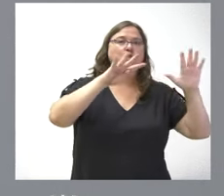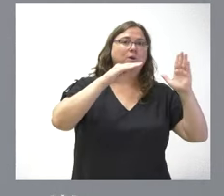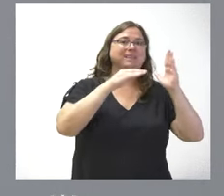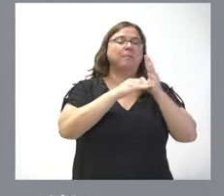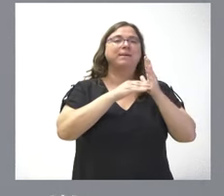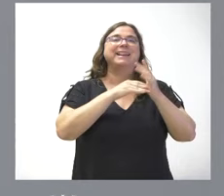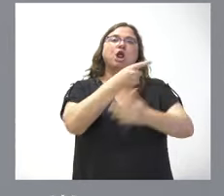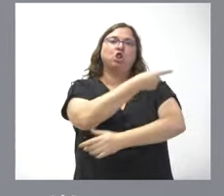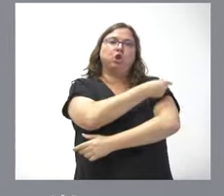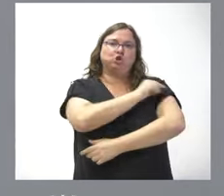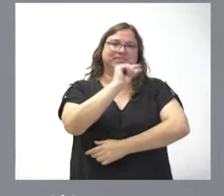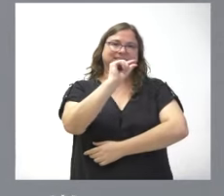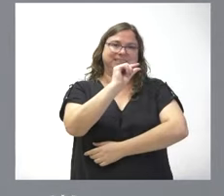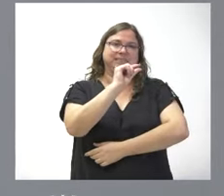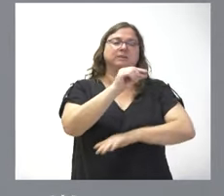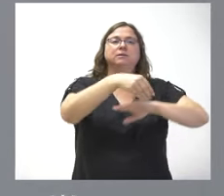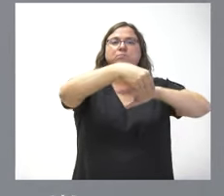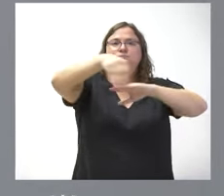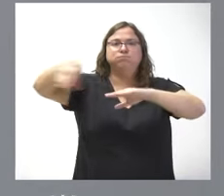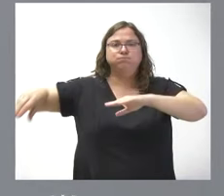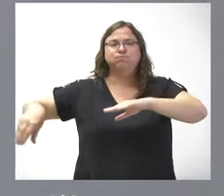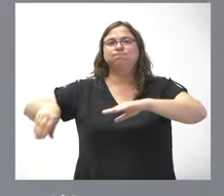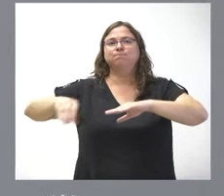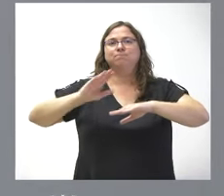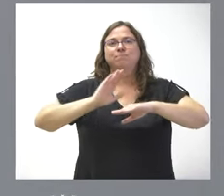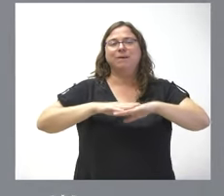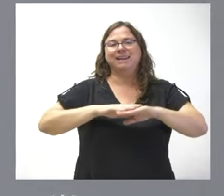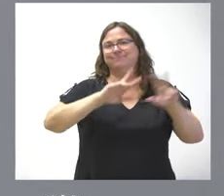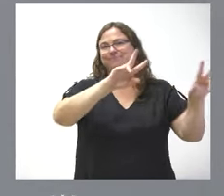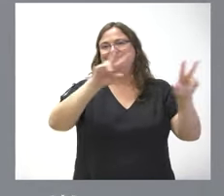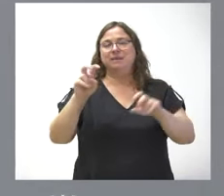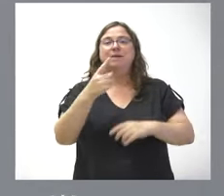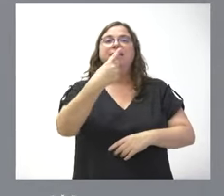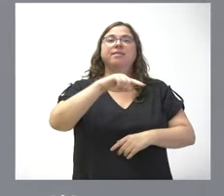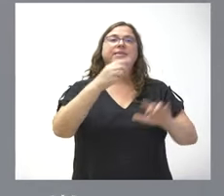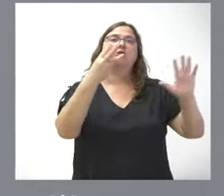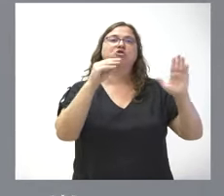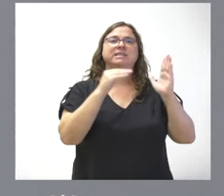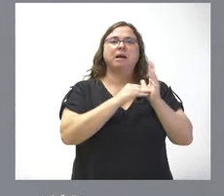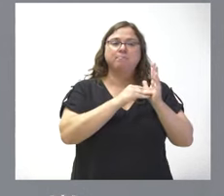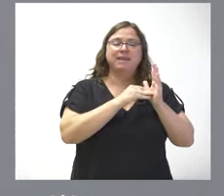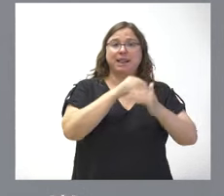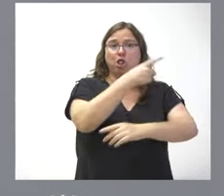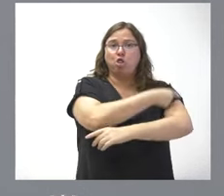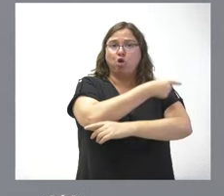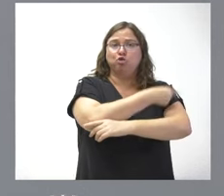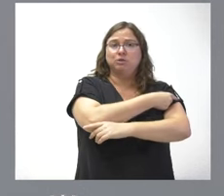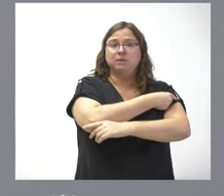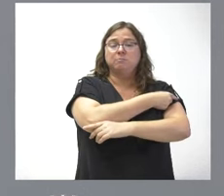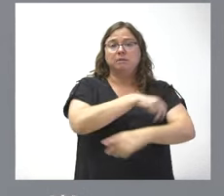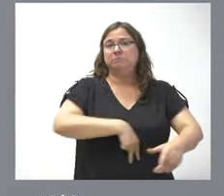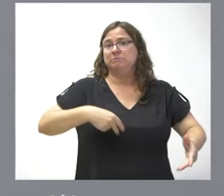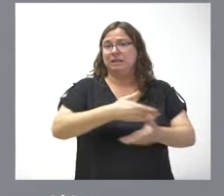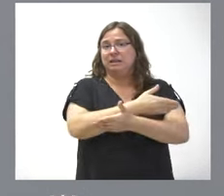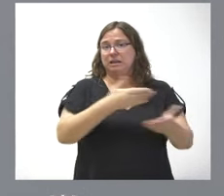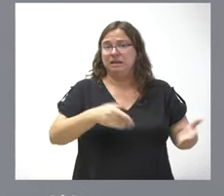dosis haciendo una distribución por grandes materias 180,000 dosis es para la población general de